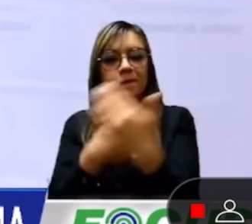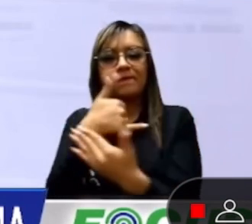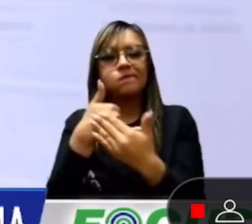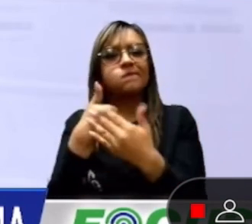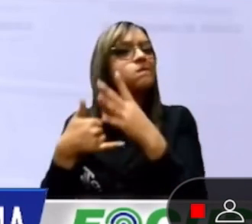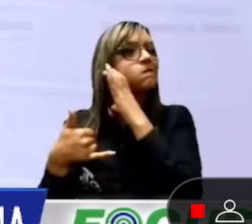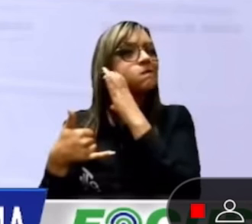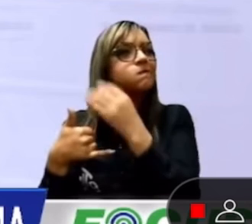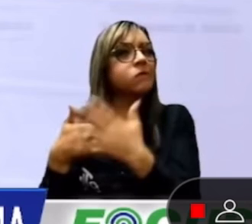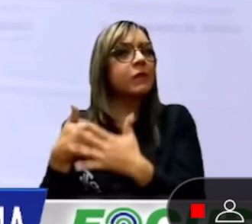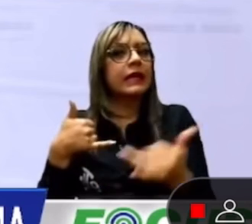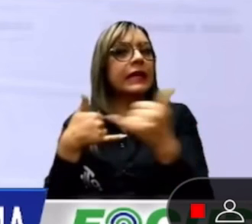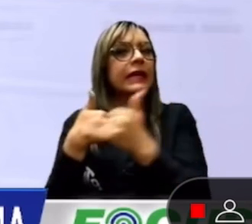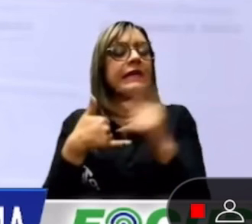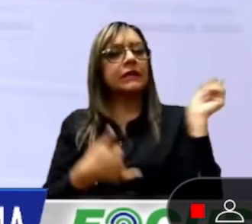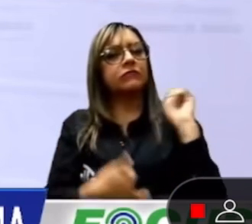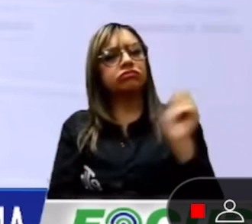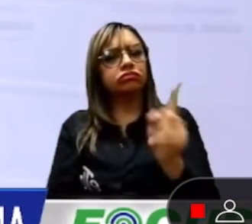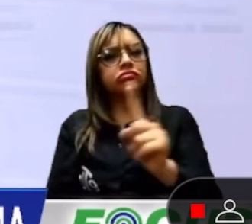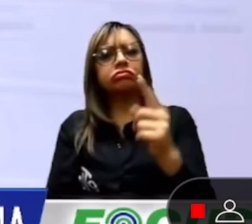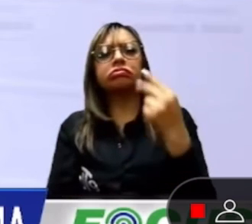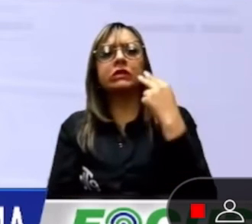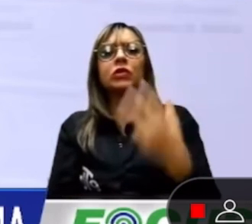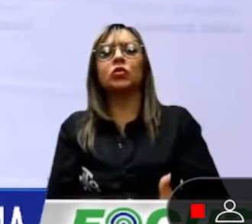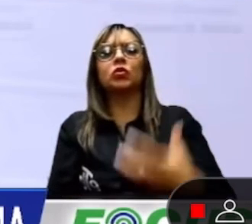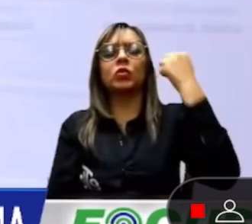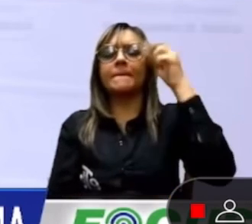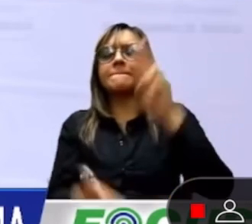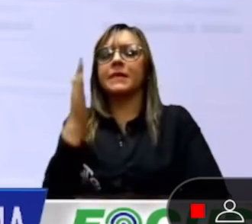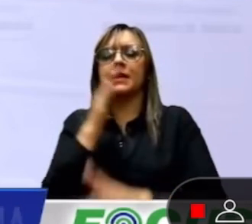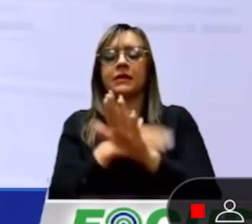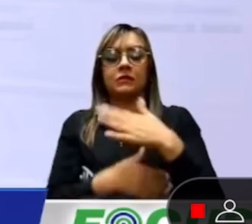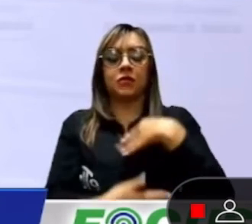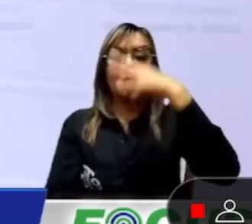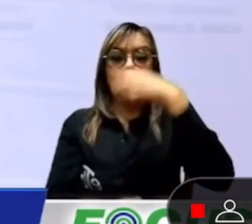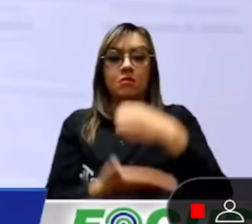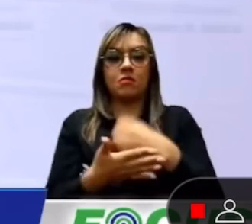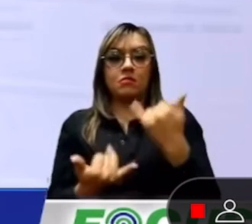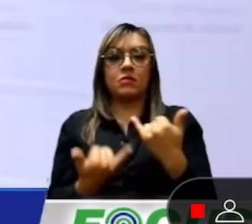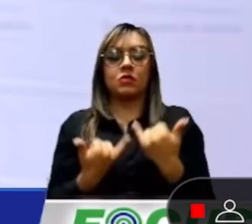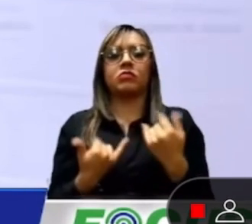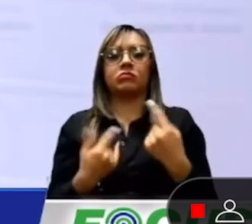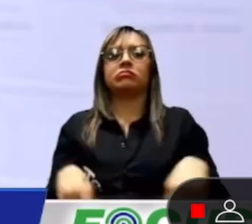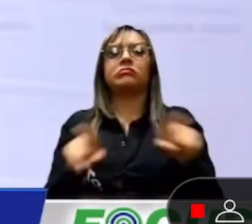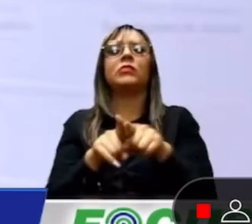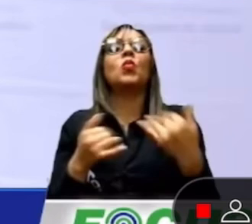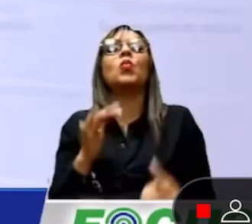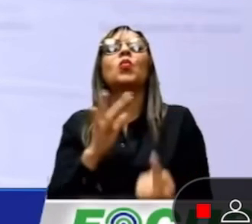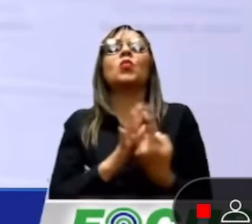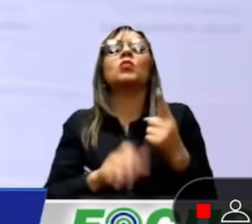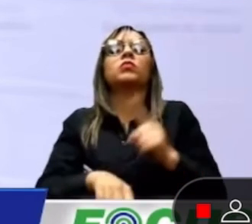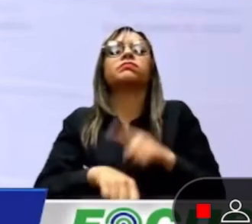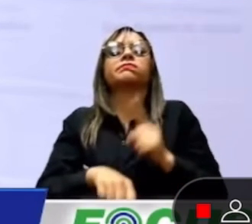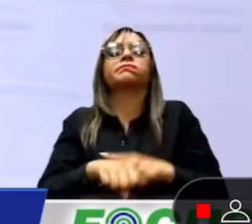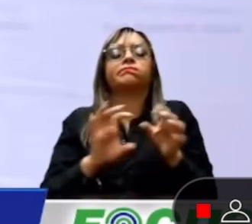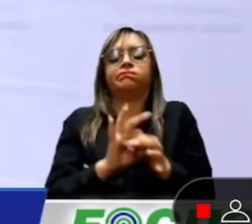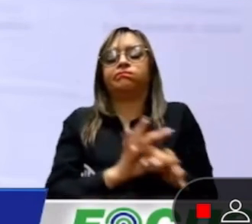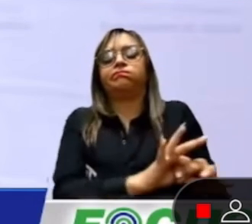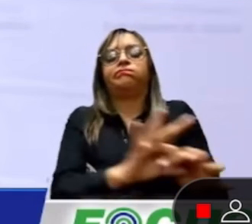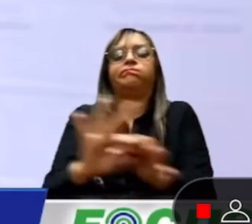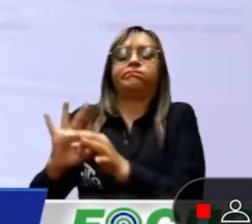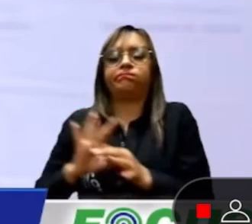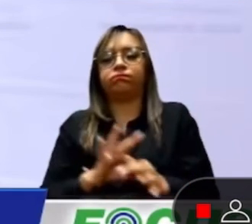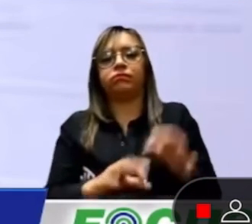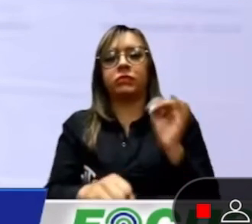realidad histórica Pues bien en mi opinión estamos viviendo el momento de la unidad de las